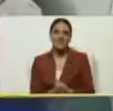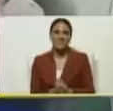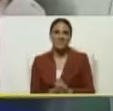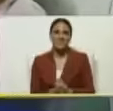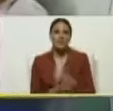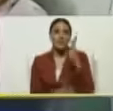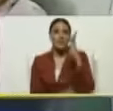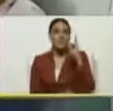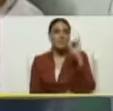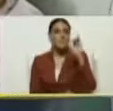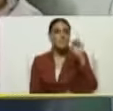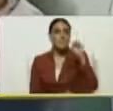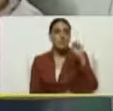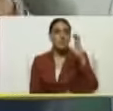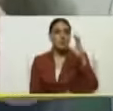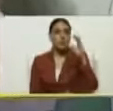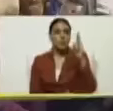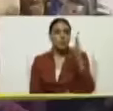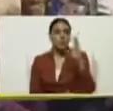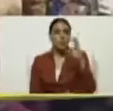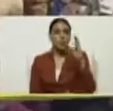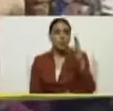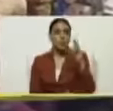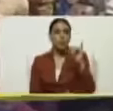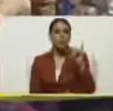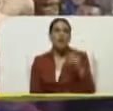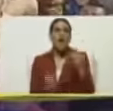esa niña tan bella, ¿dónde apareció, chica?